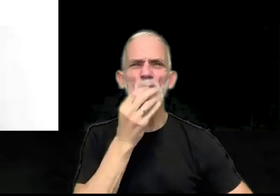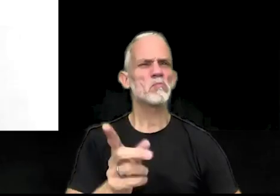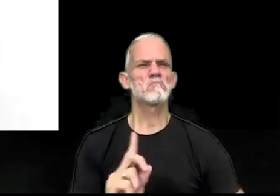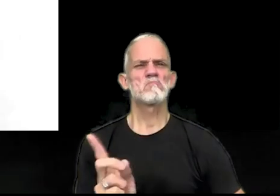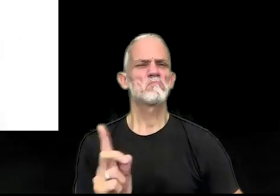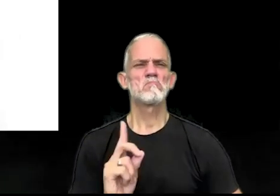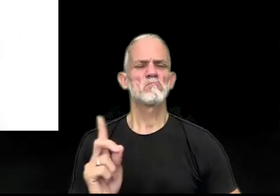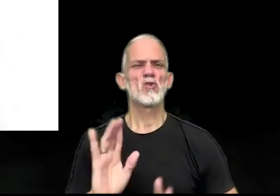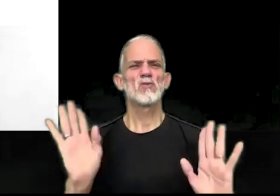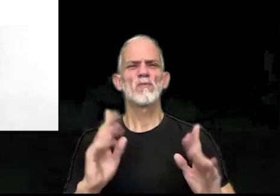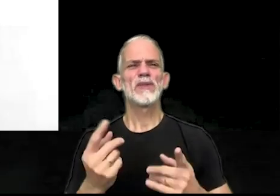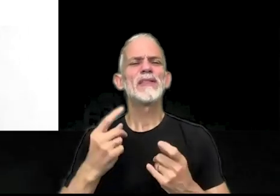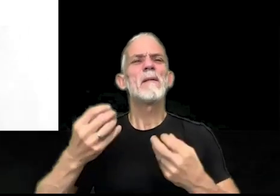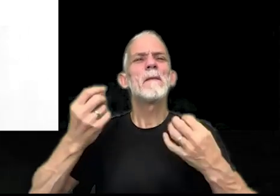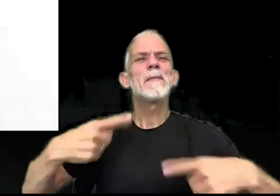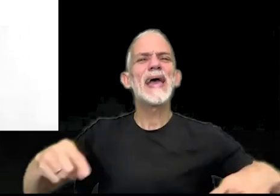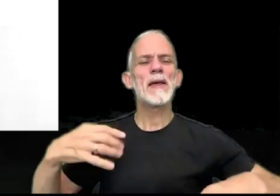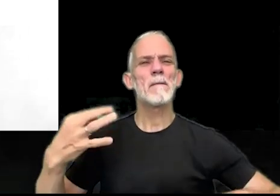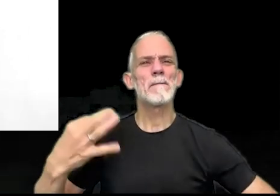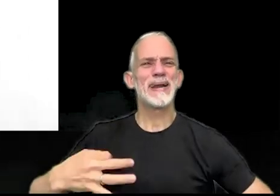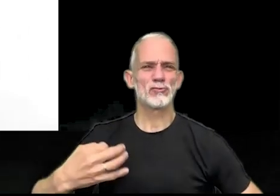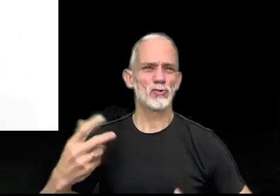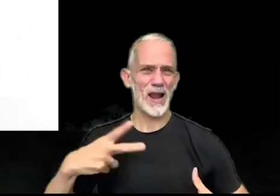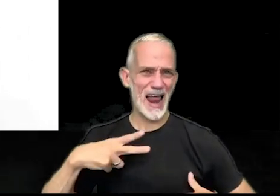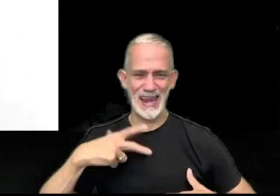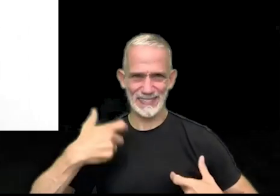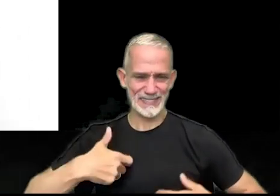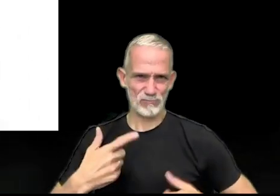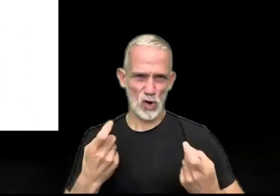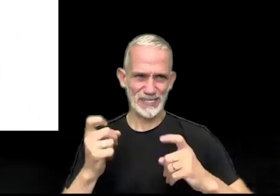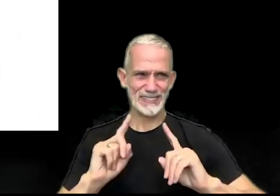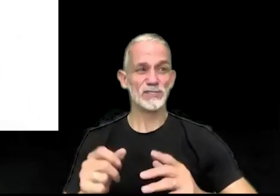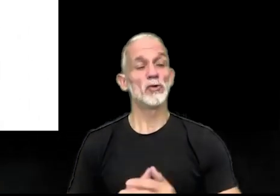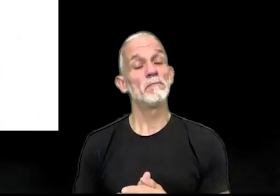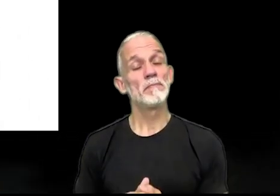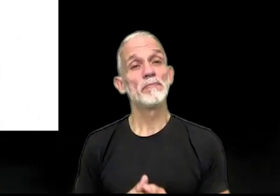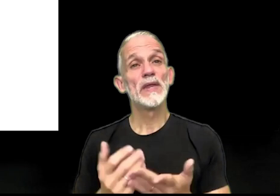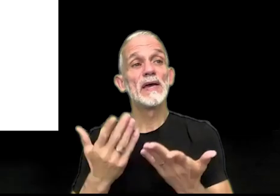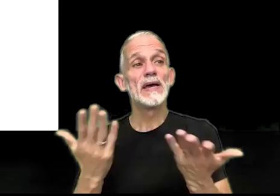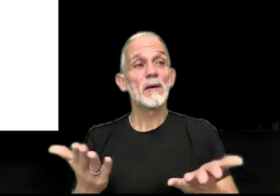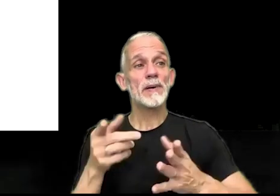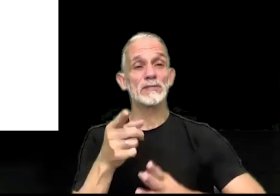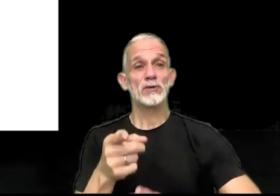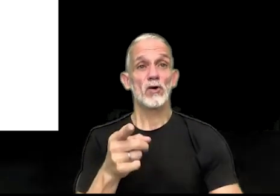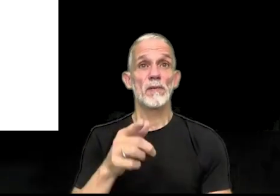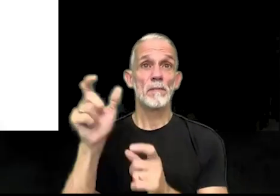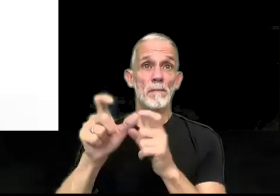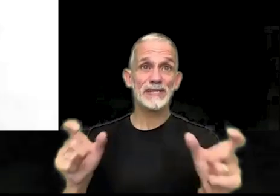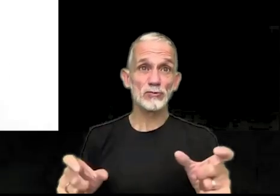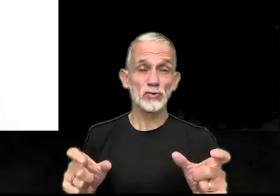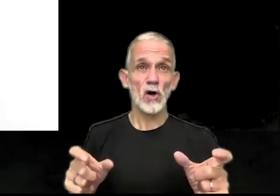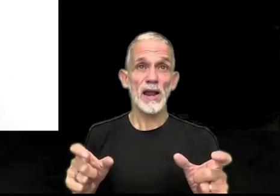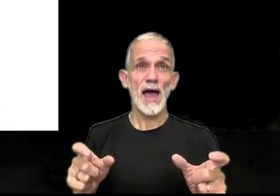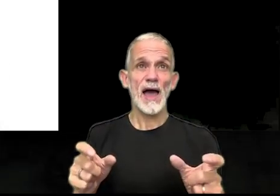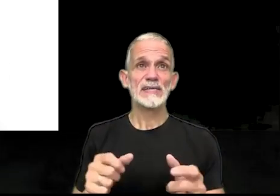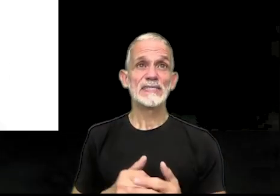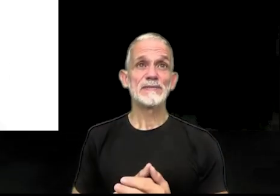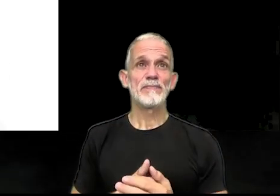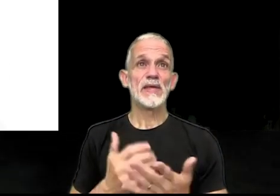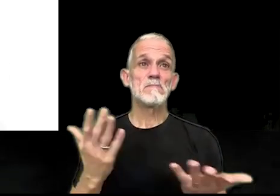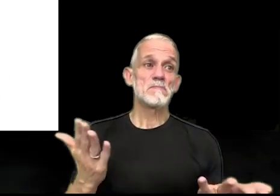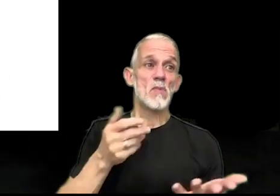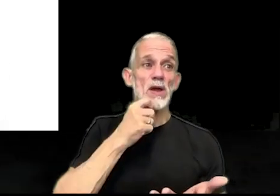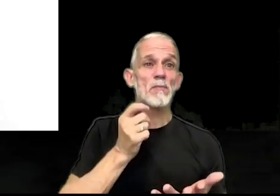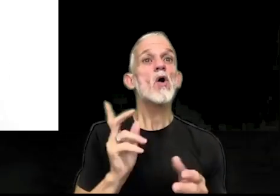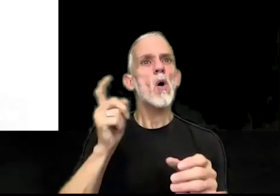esa declaración de bienes personales. Ahora, ¿qué pasa con aquellas personas que